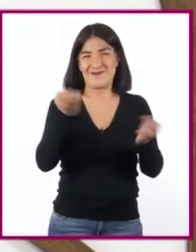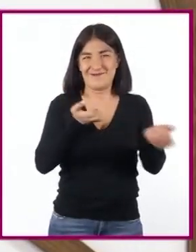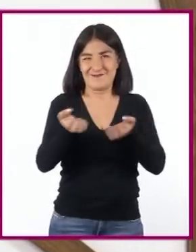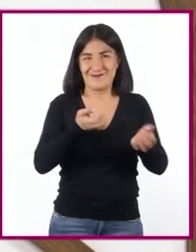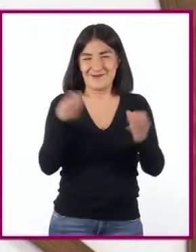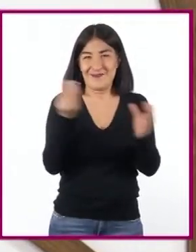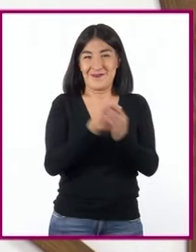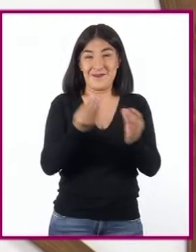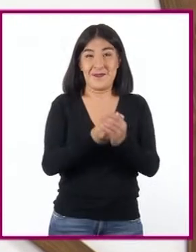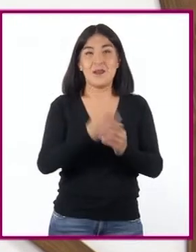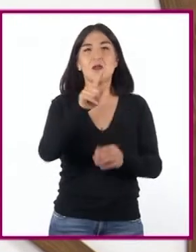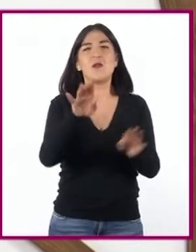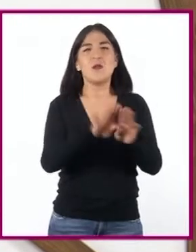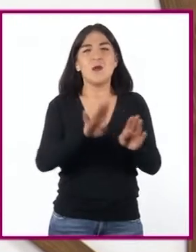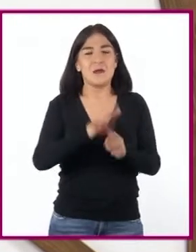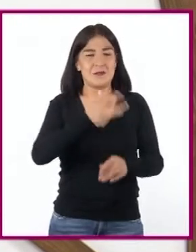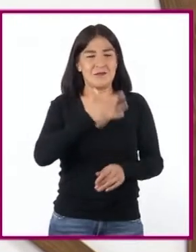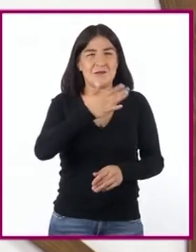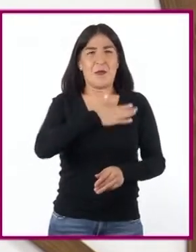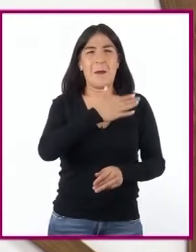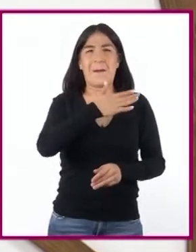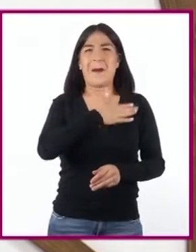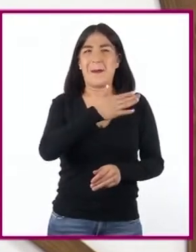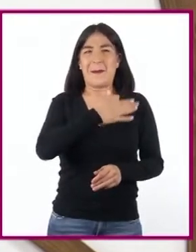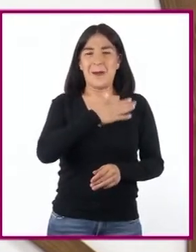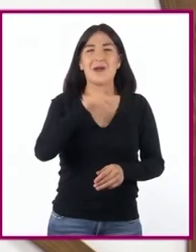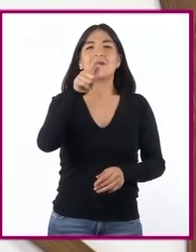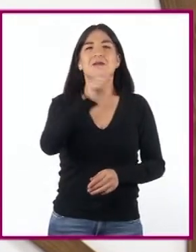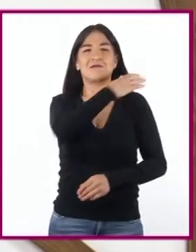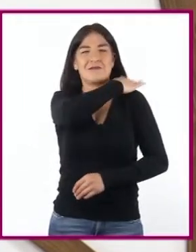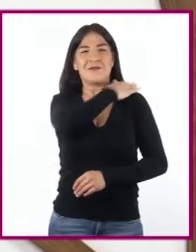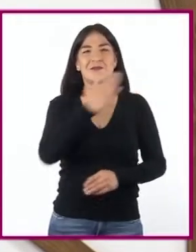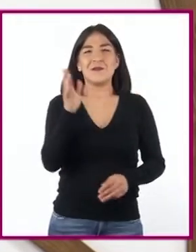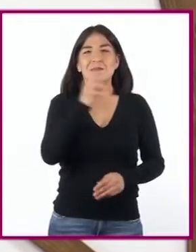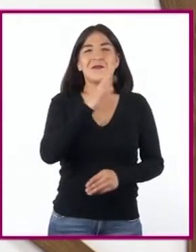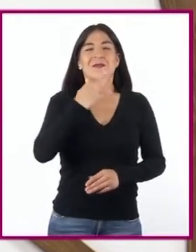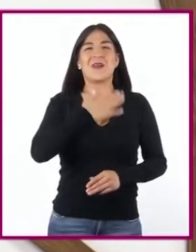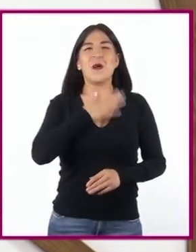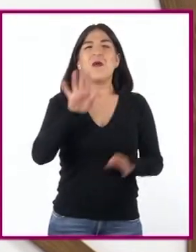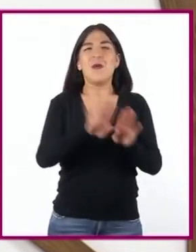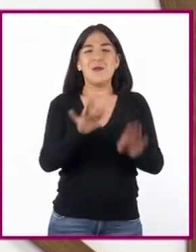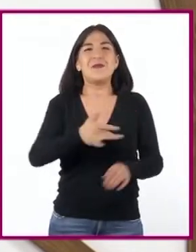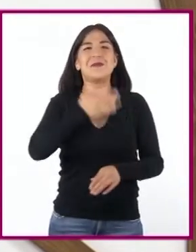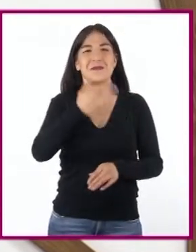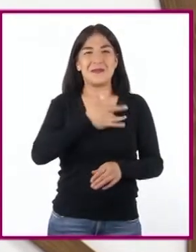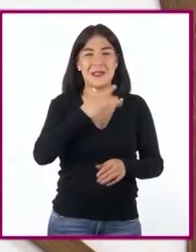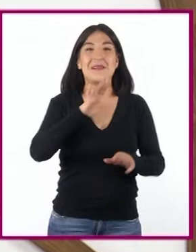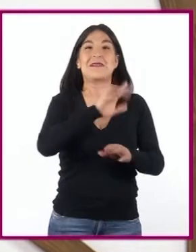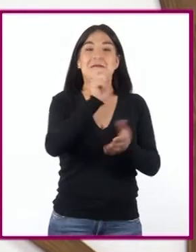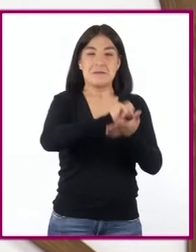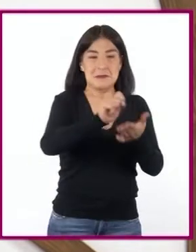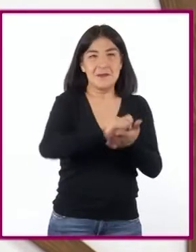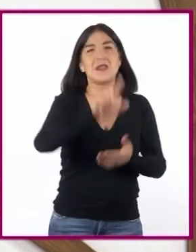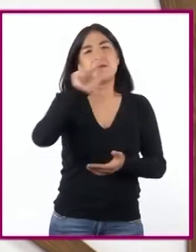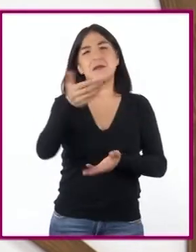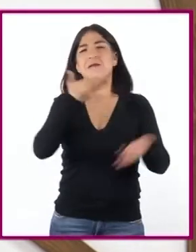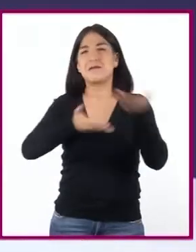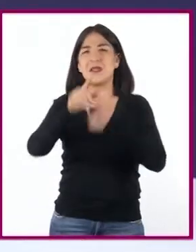ejercicio, todos los ritmos que pudieron diferenciar y escríbanlos y compartan con su familia esta experiencia.